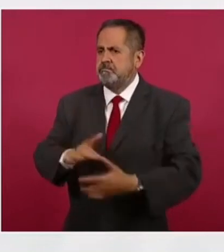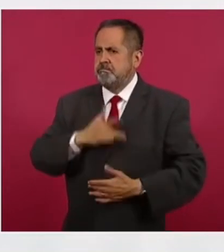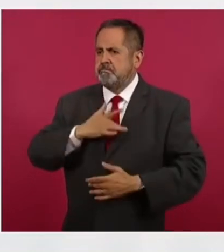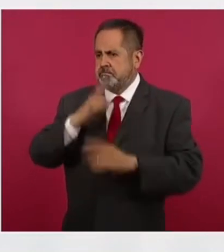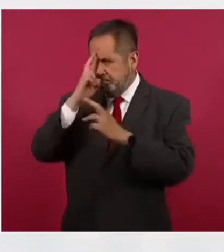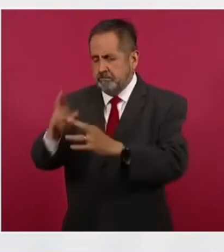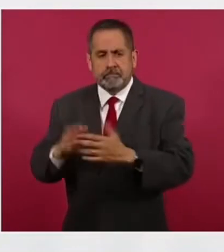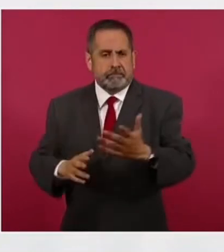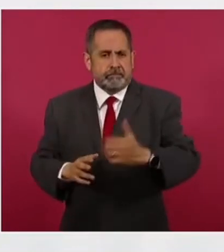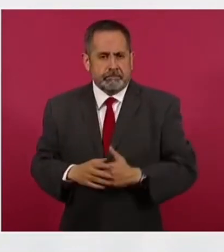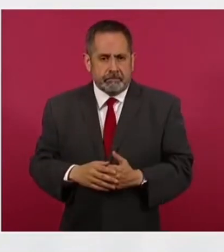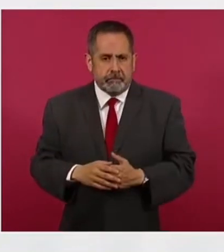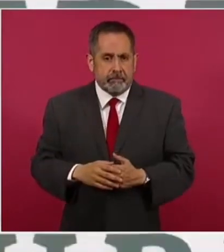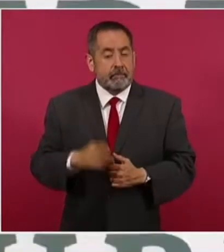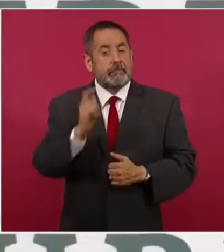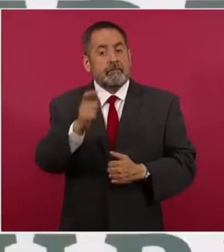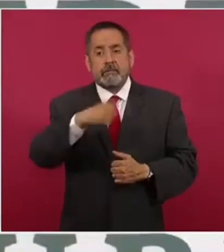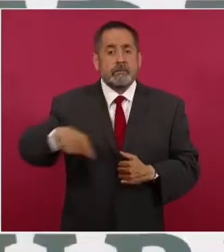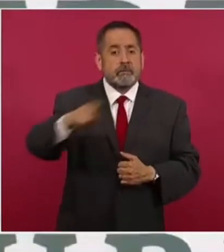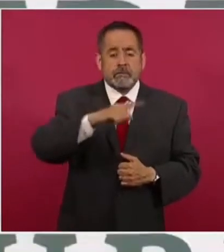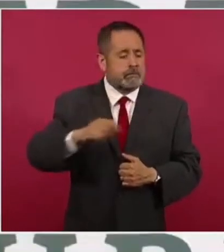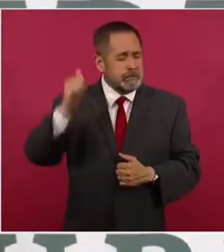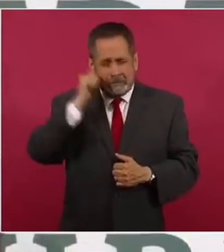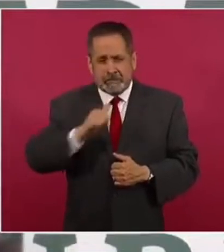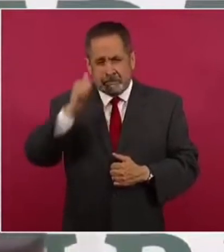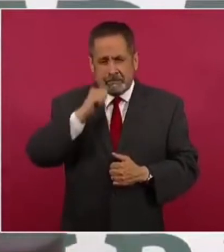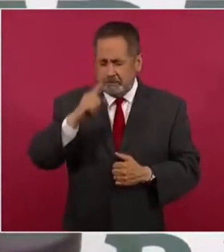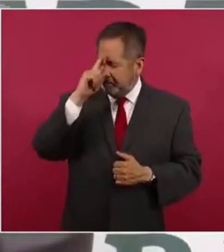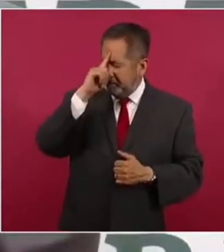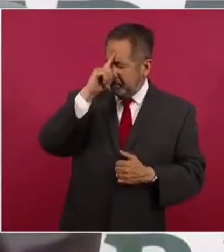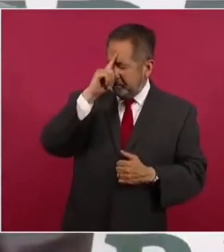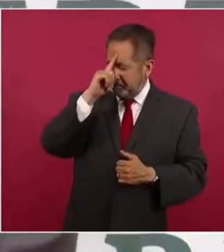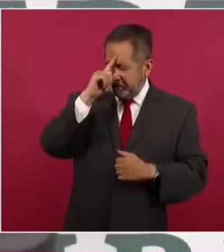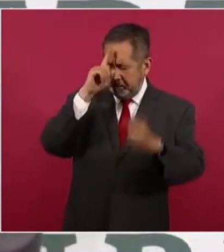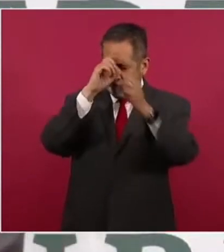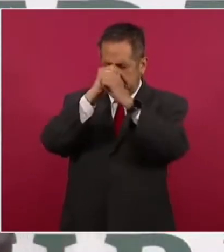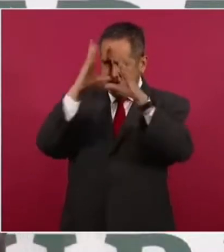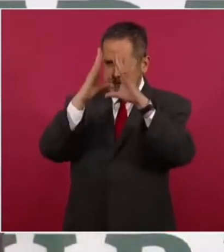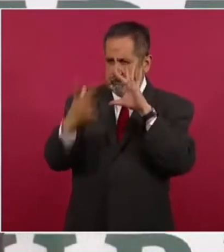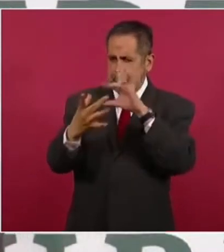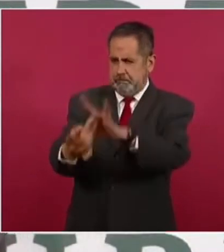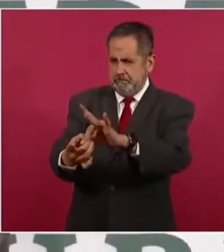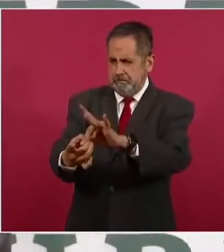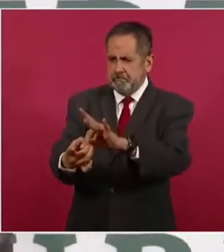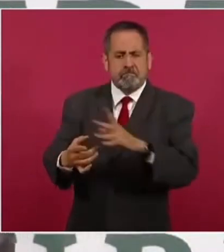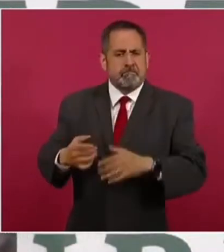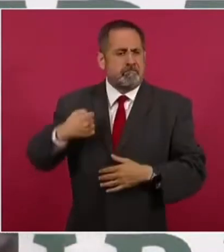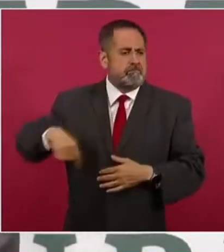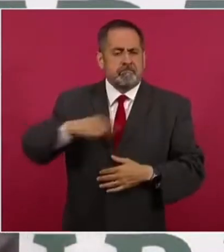fin, nunca dejemos de actuar con mística en nuestro